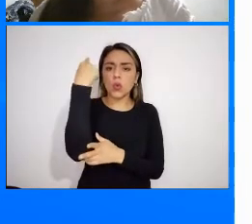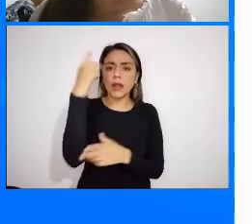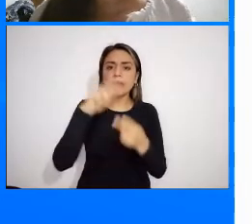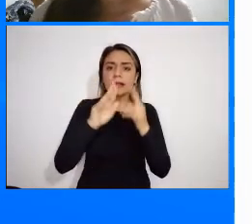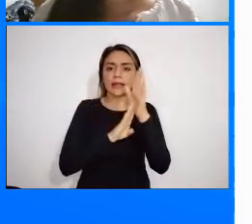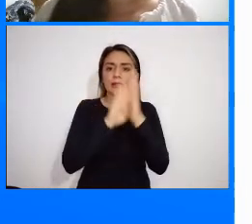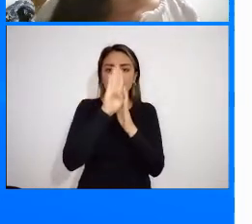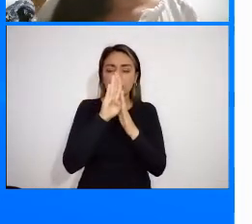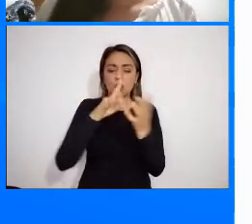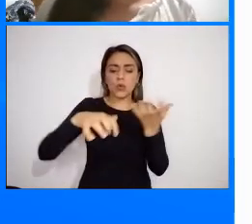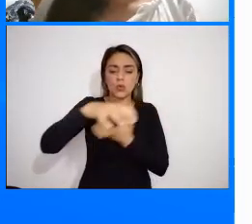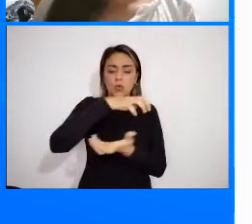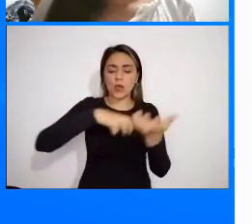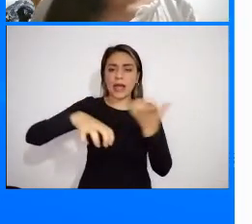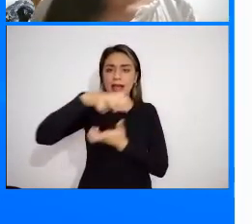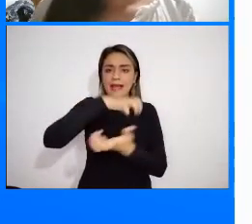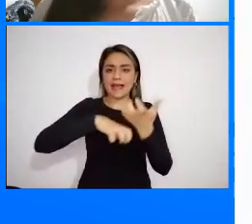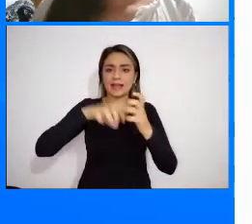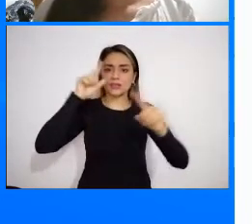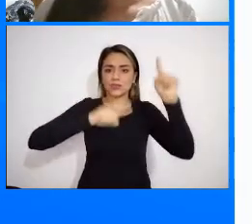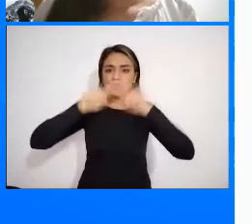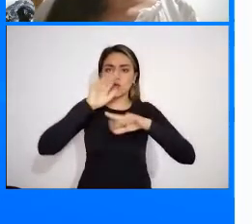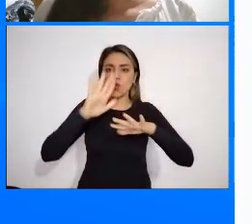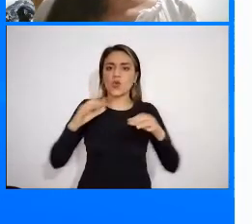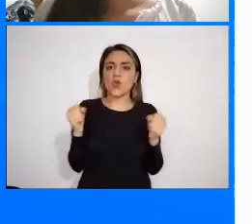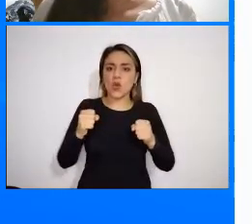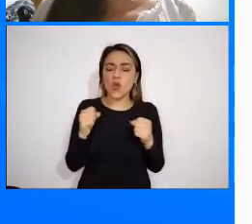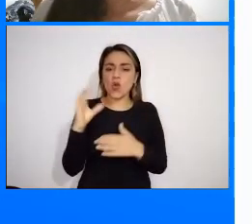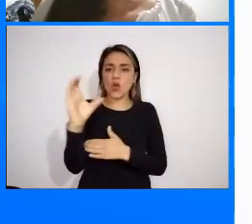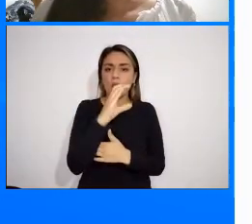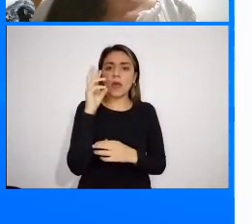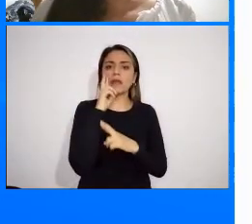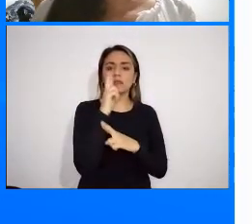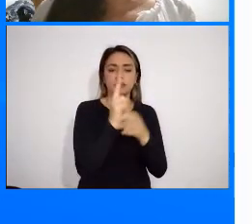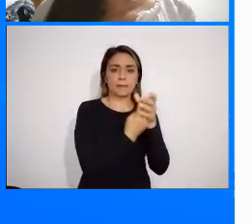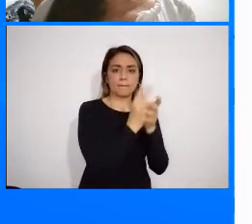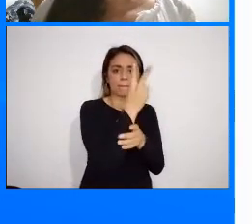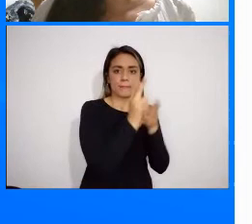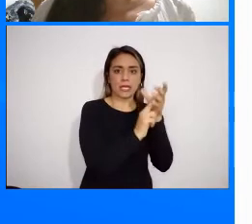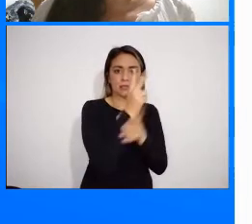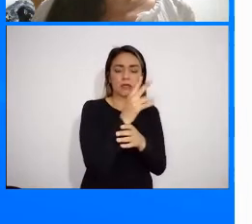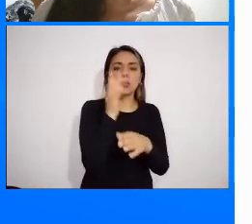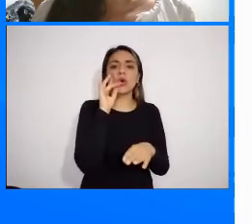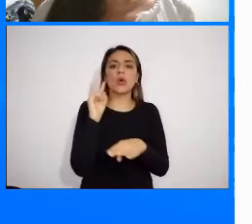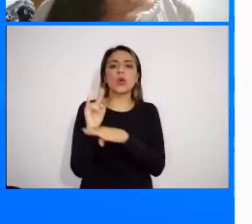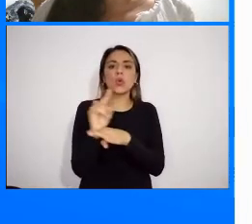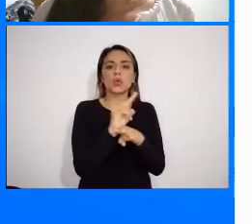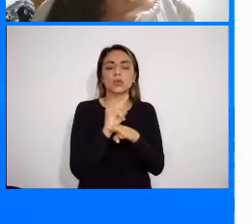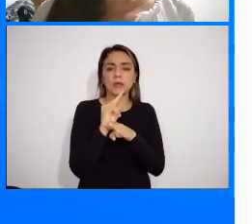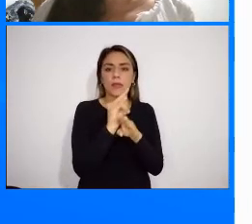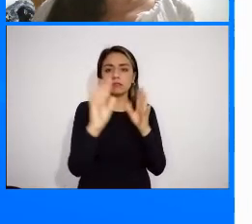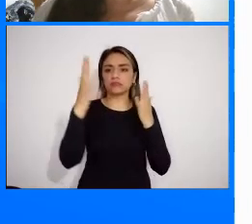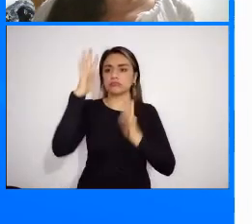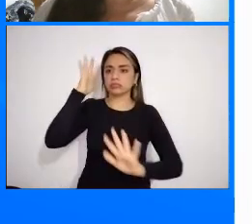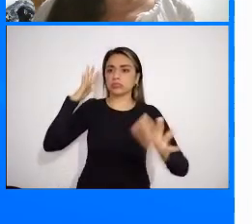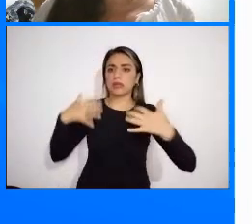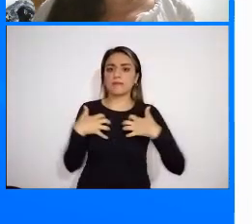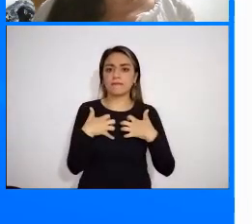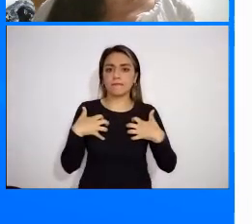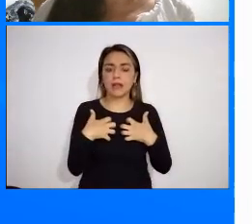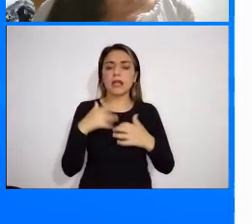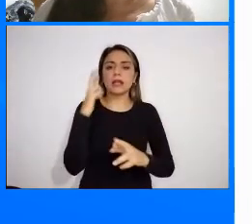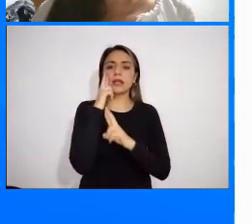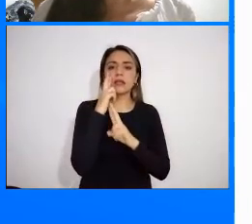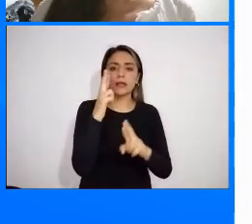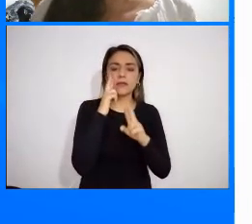desarrollo del ecoturismo en Colombia? Reconocimiento de especies vegetales, observación de la fauna, de fauna, reconocimiento de